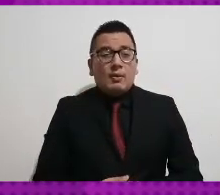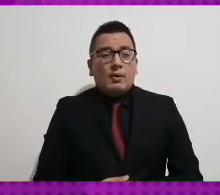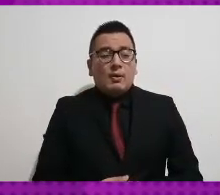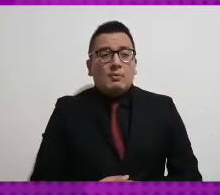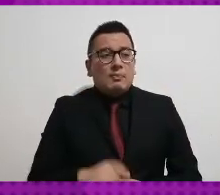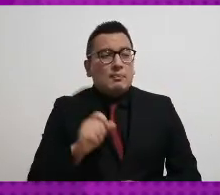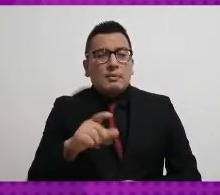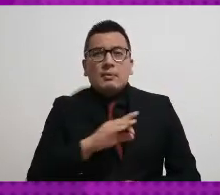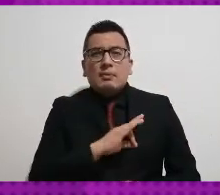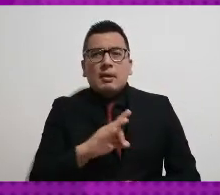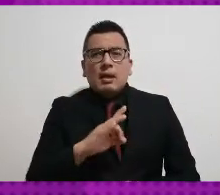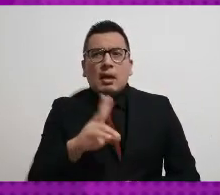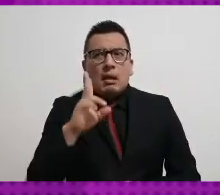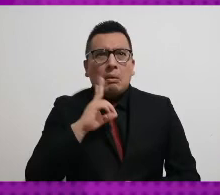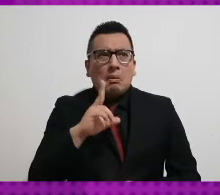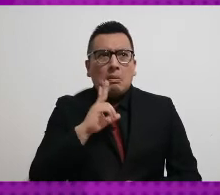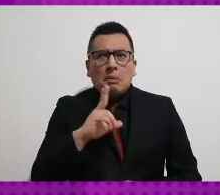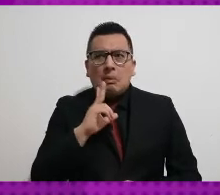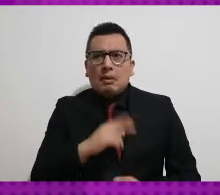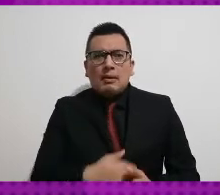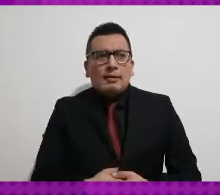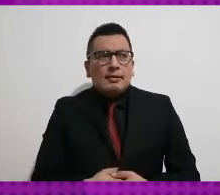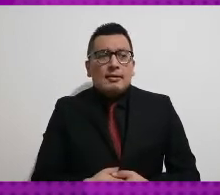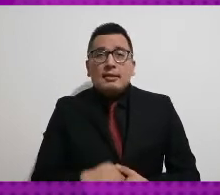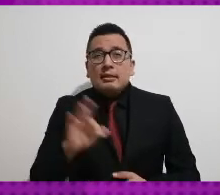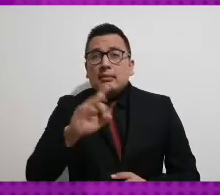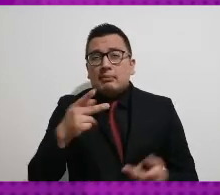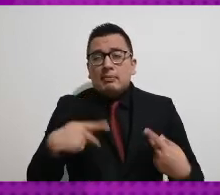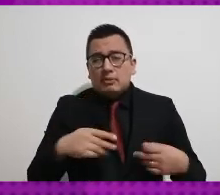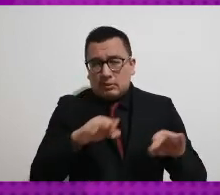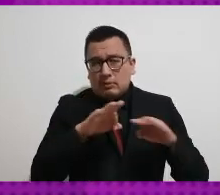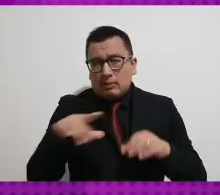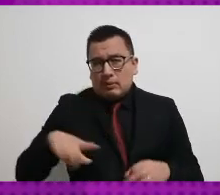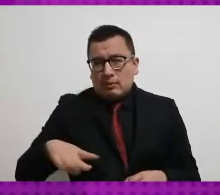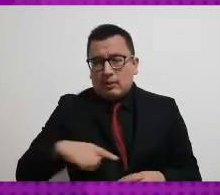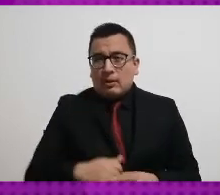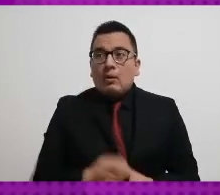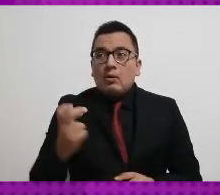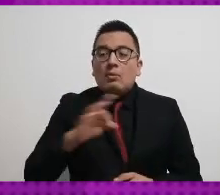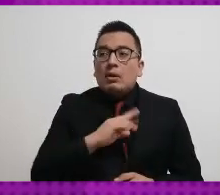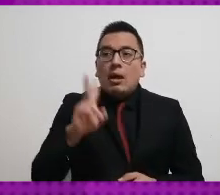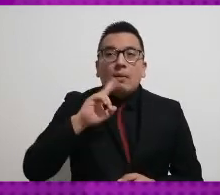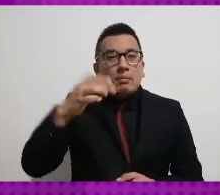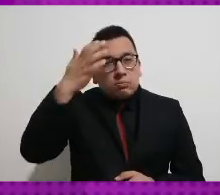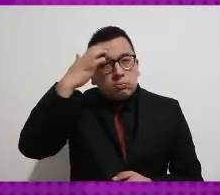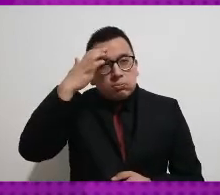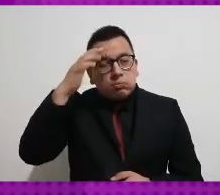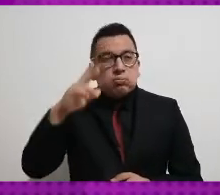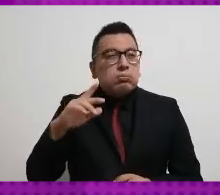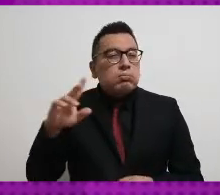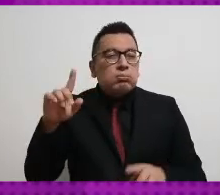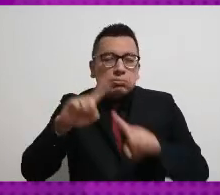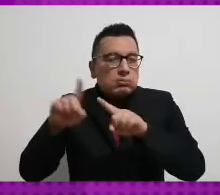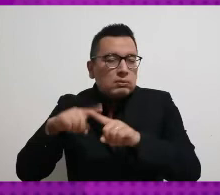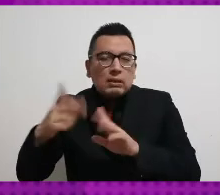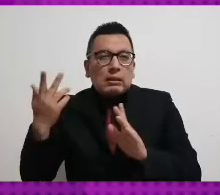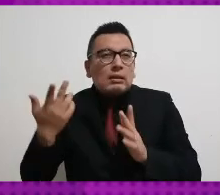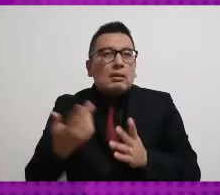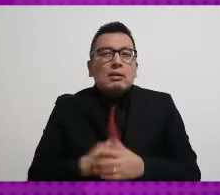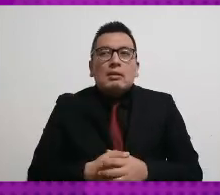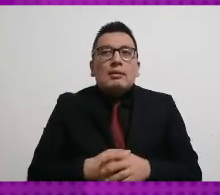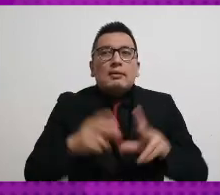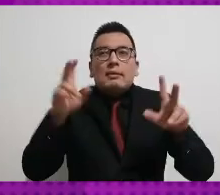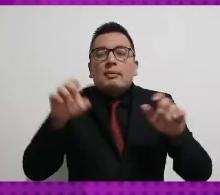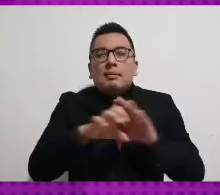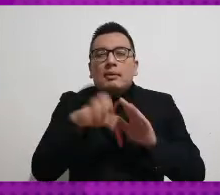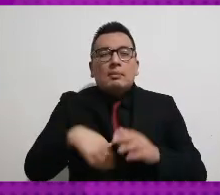manera puede ser de mayor ayuda para los servidores públicos, ya que aquí damos a conocer muchas herramientas, por ejemplo,